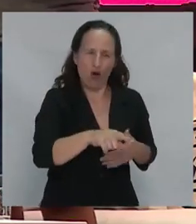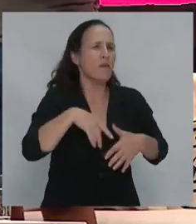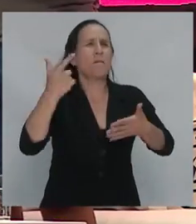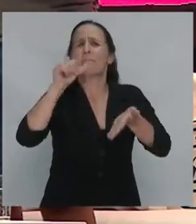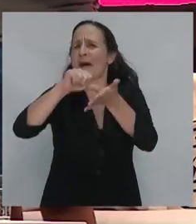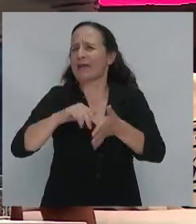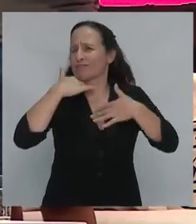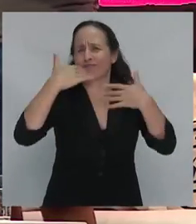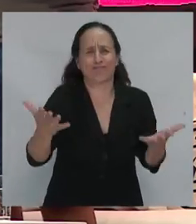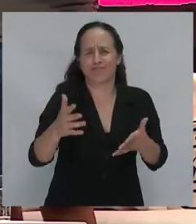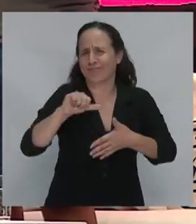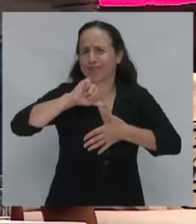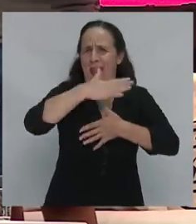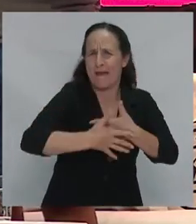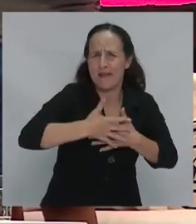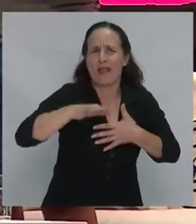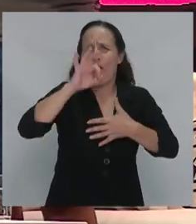latina y en el mundo